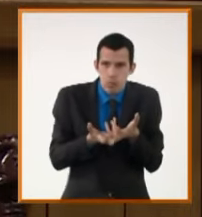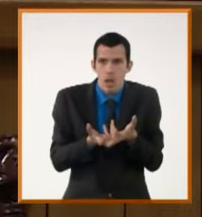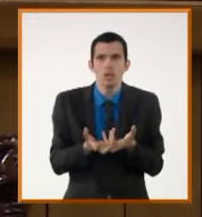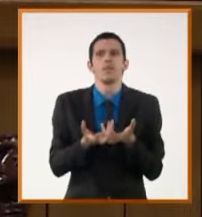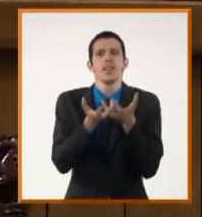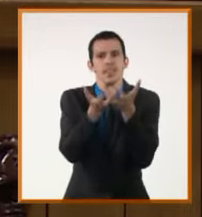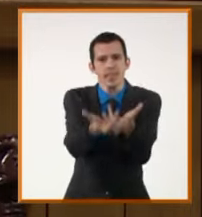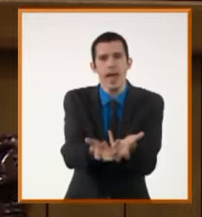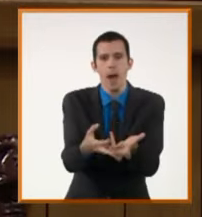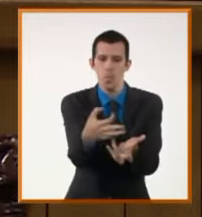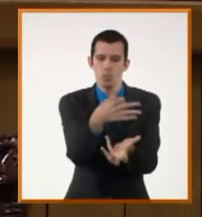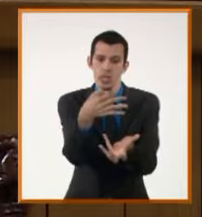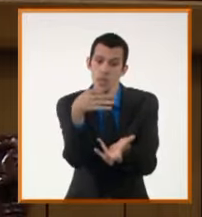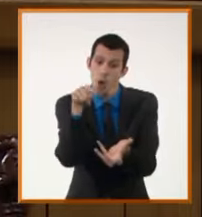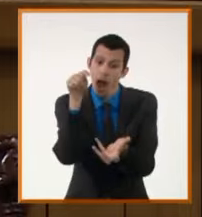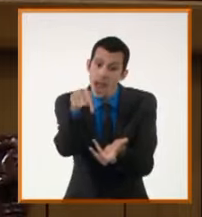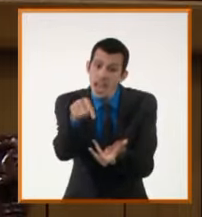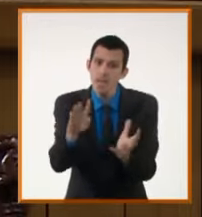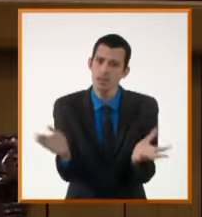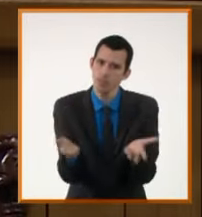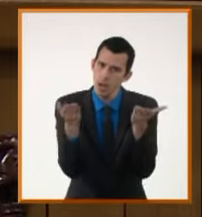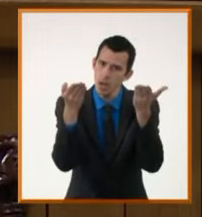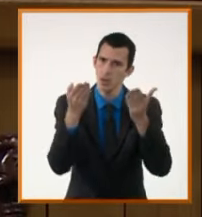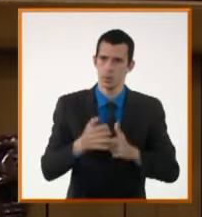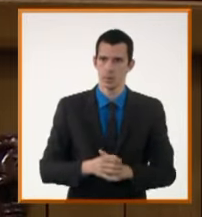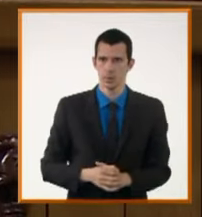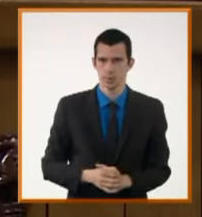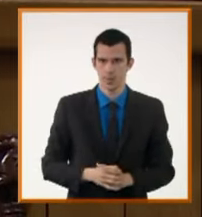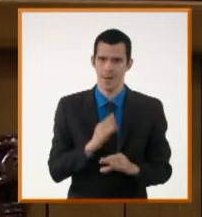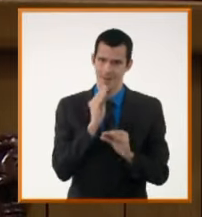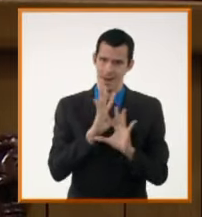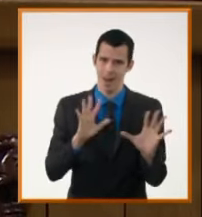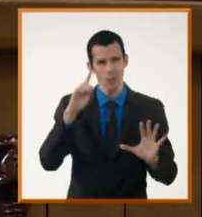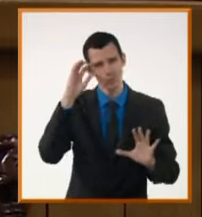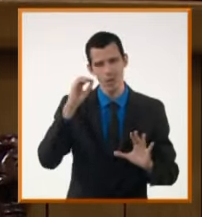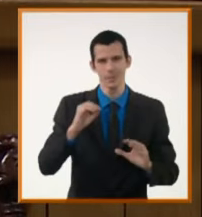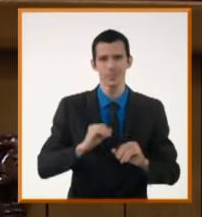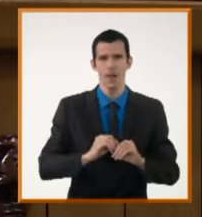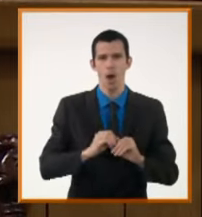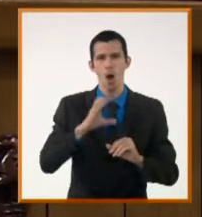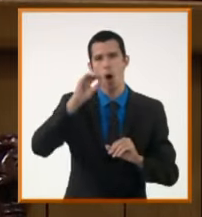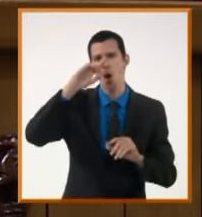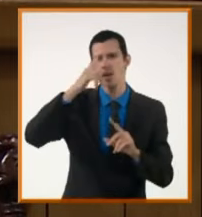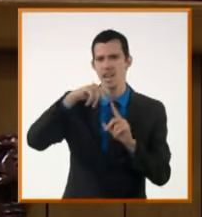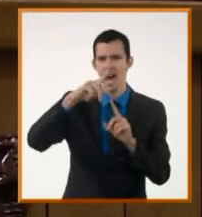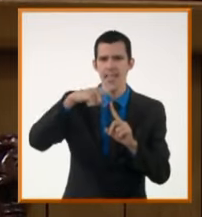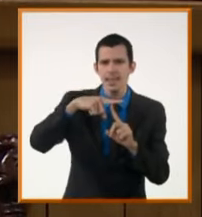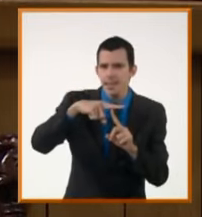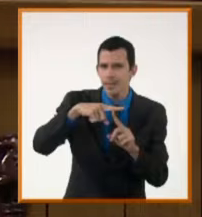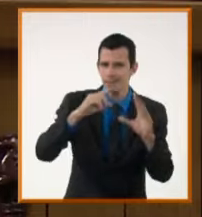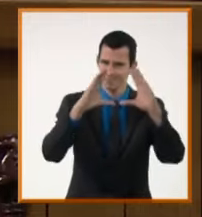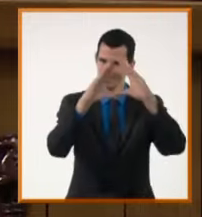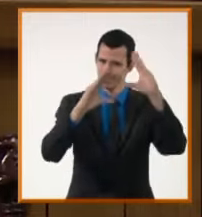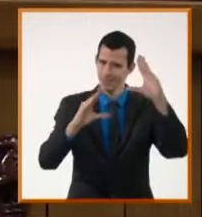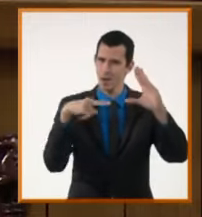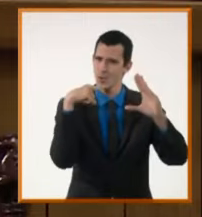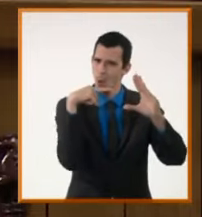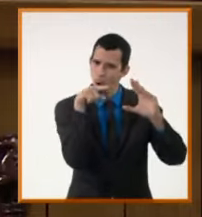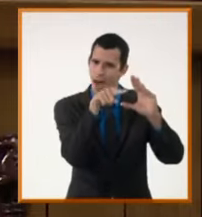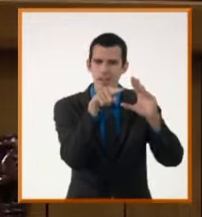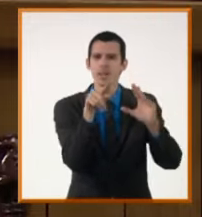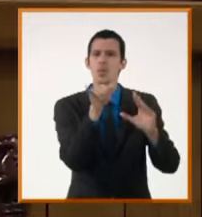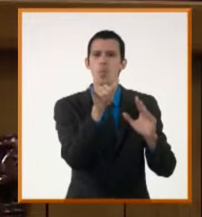Empezando por los impuestos que nos cobramos, todos los impuestos que se cobran se quedan en el municipio. Todas esas multas que se aplican por